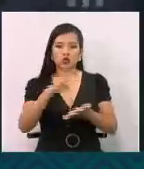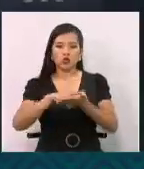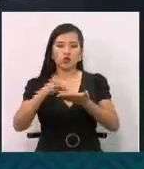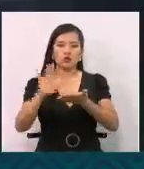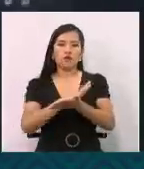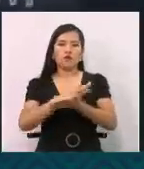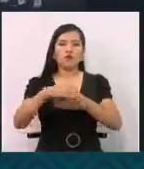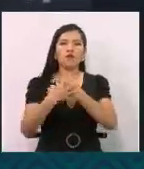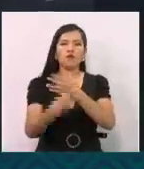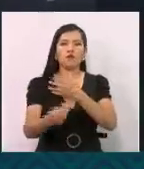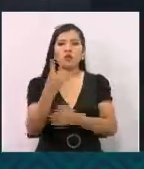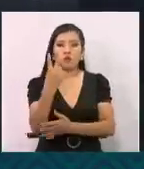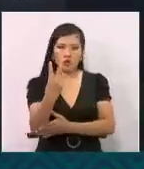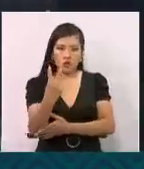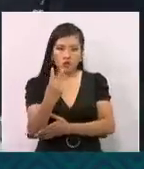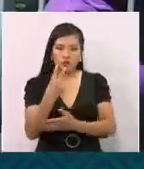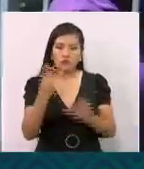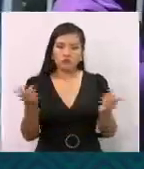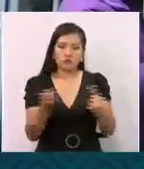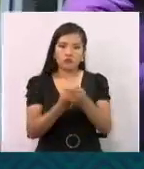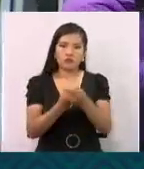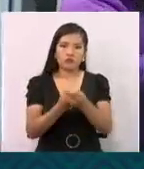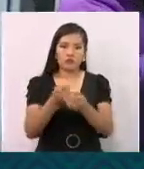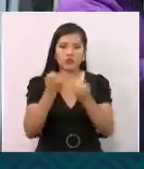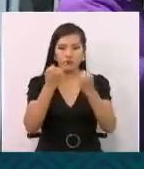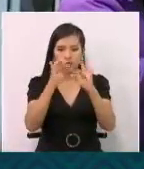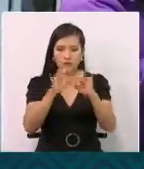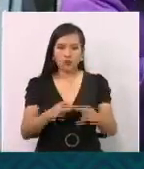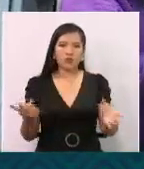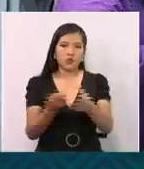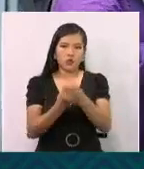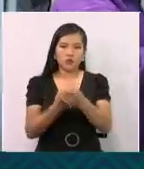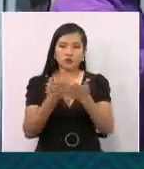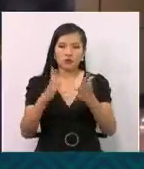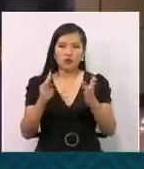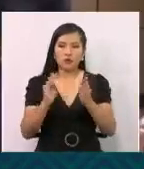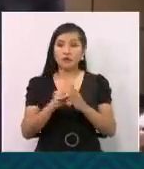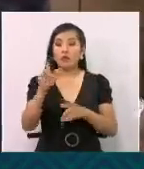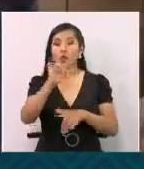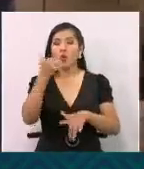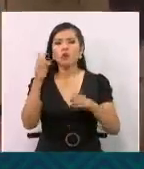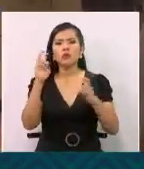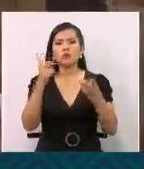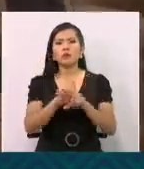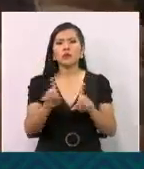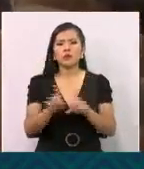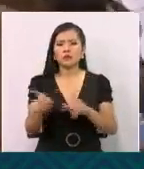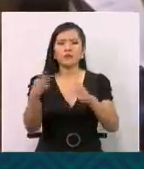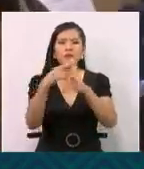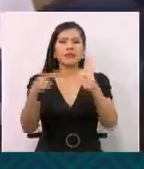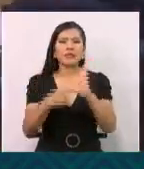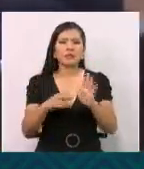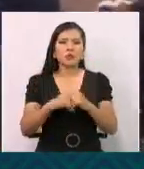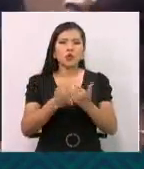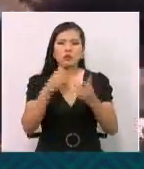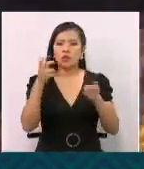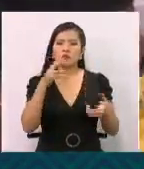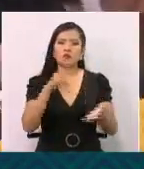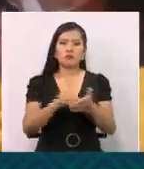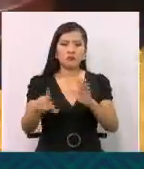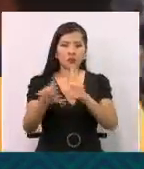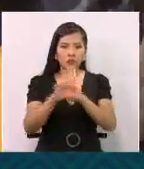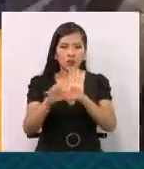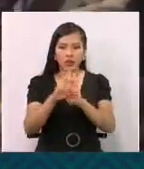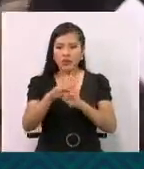de la venta directa, la entidad del Banco Central tomó antes otras medidas como exención provisional al reglamento del encaje legal y la emisión